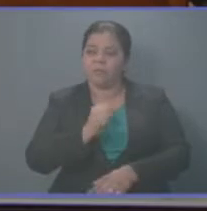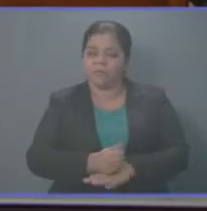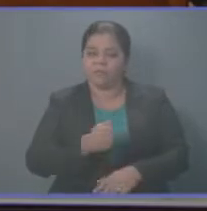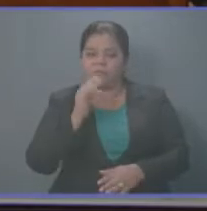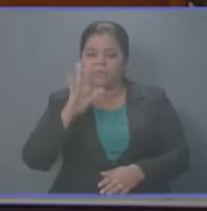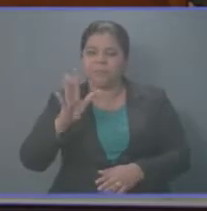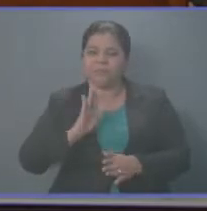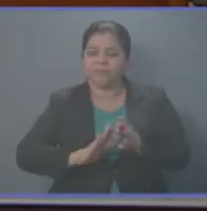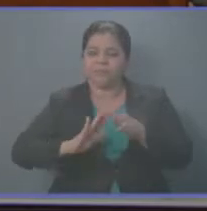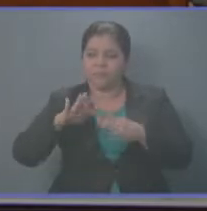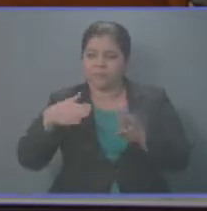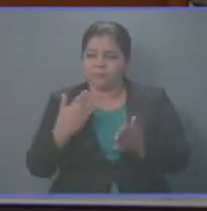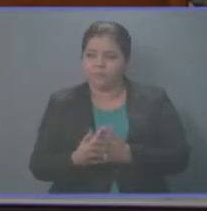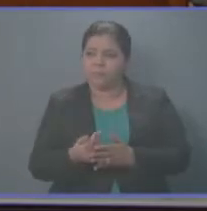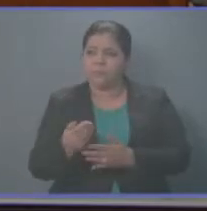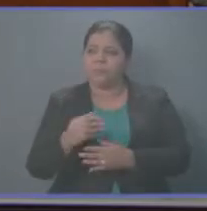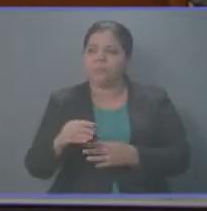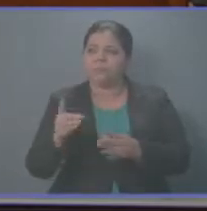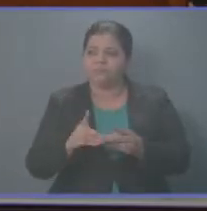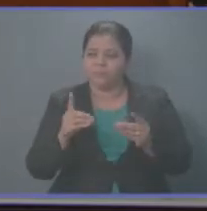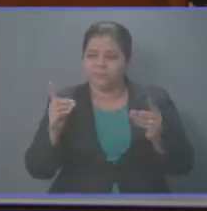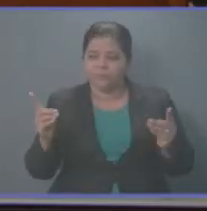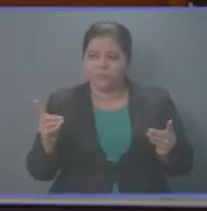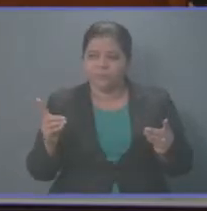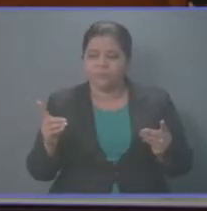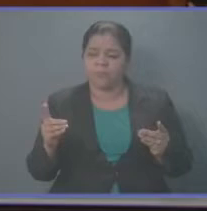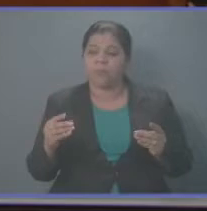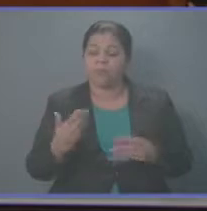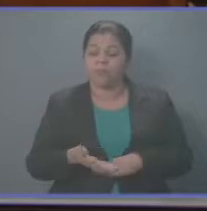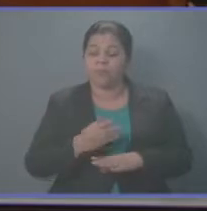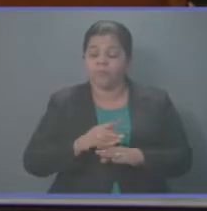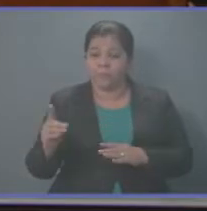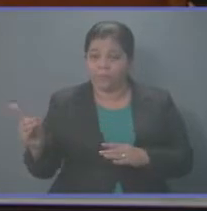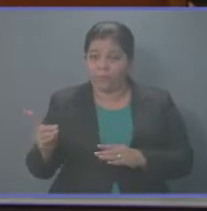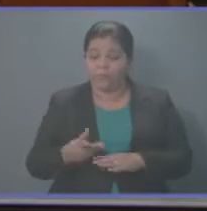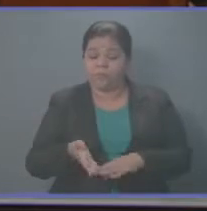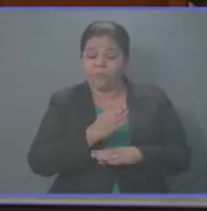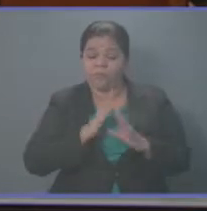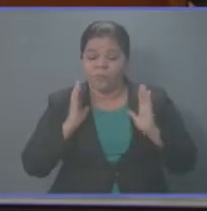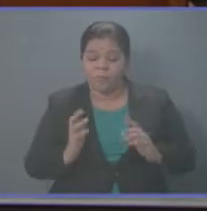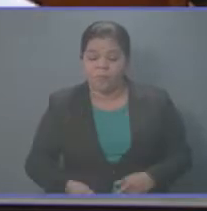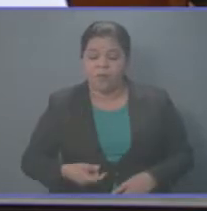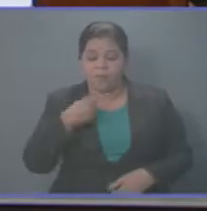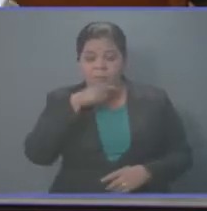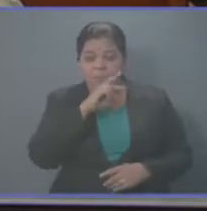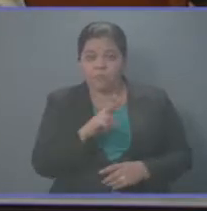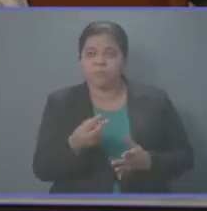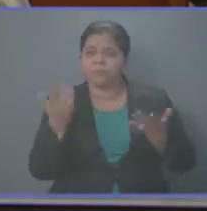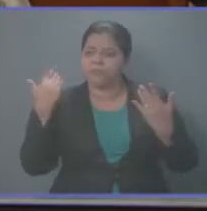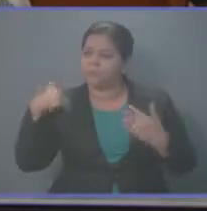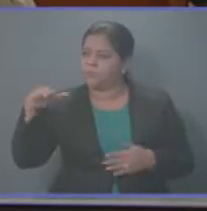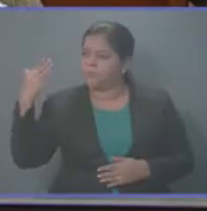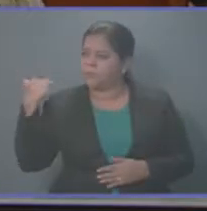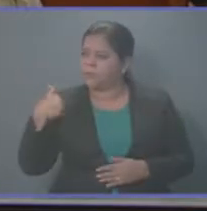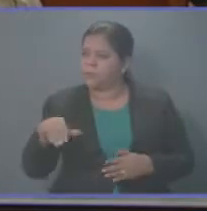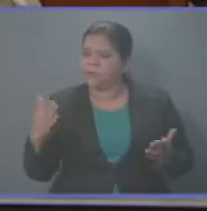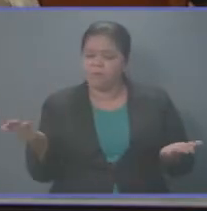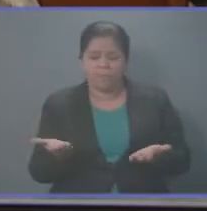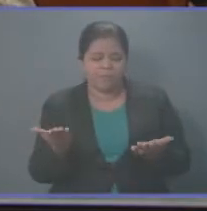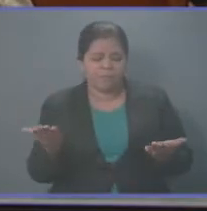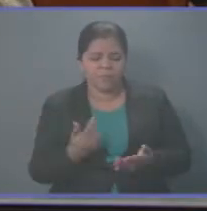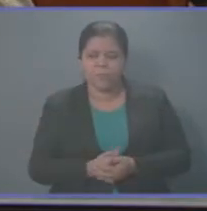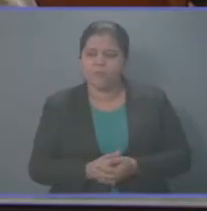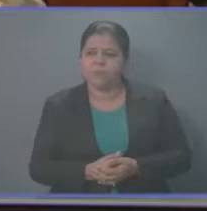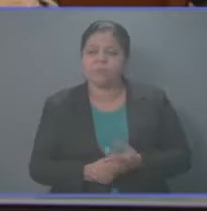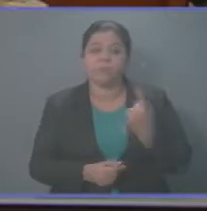viejas tretas de la derecha que antes de los gobiernos del FMLN acostumbraban a hacer siempre. Por ahí